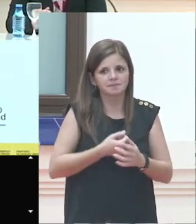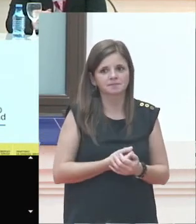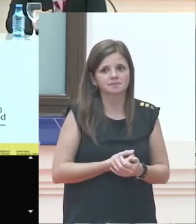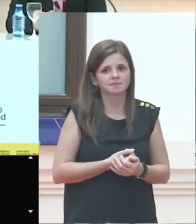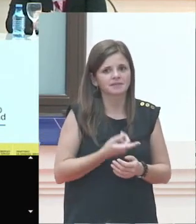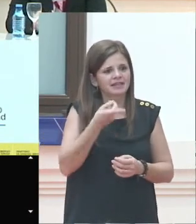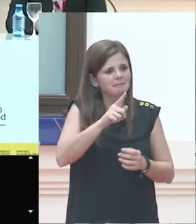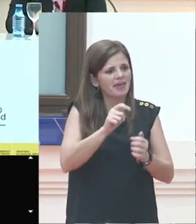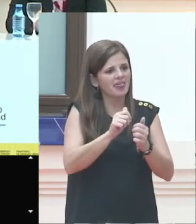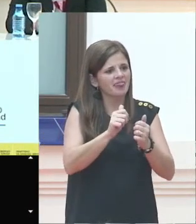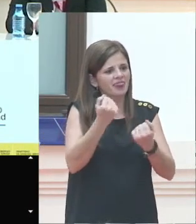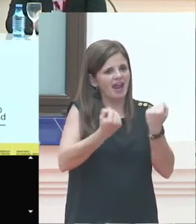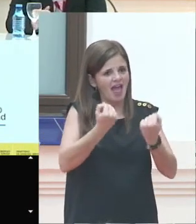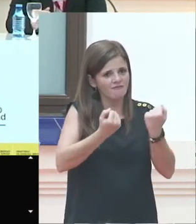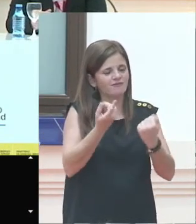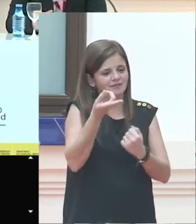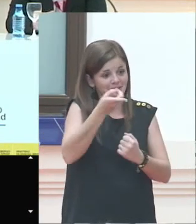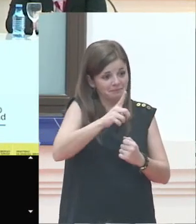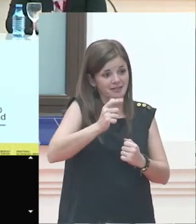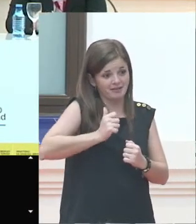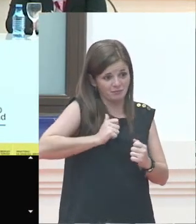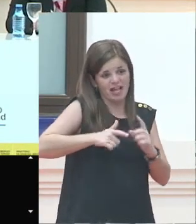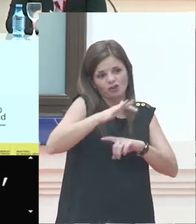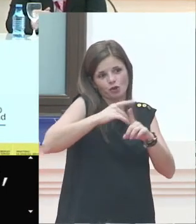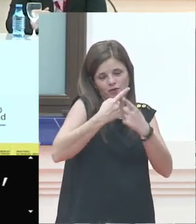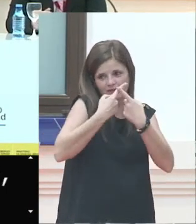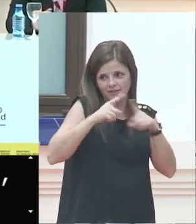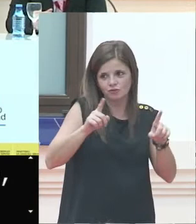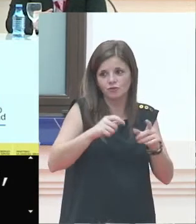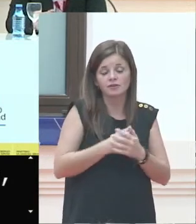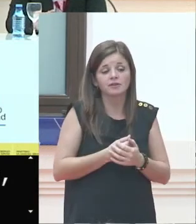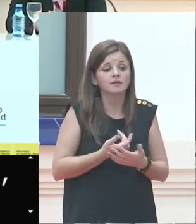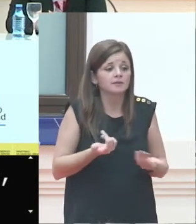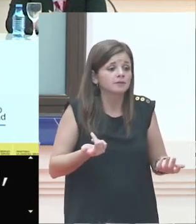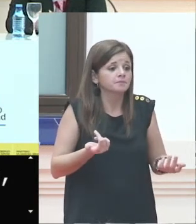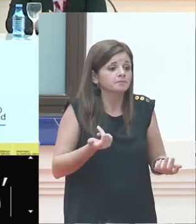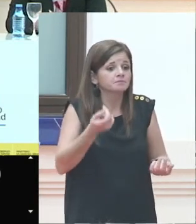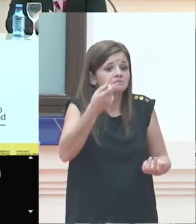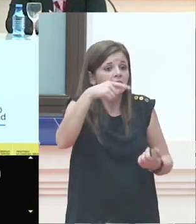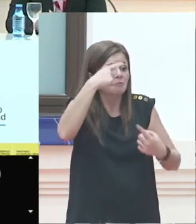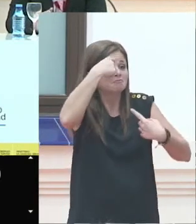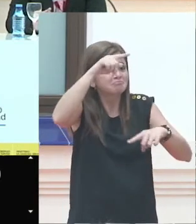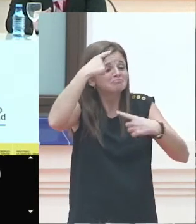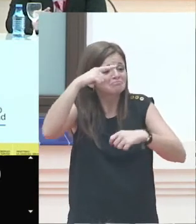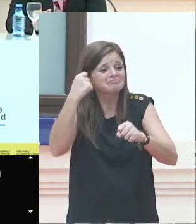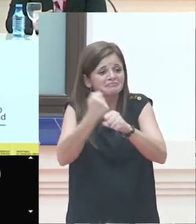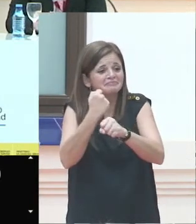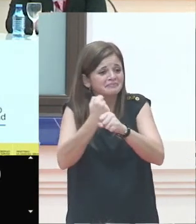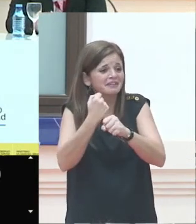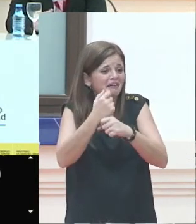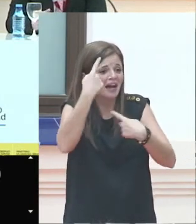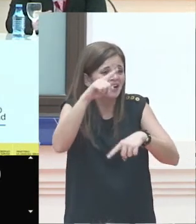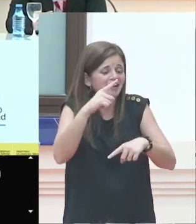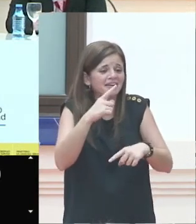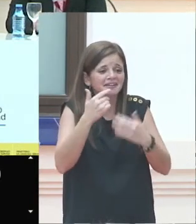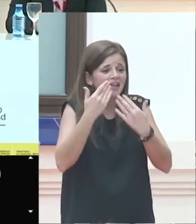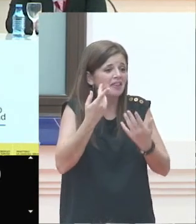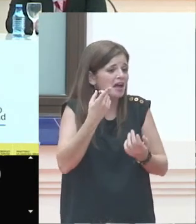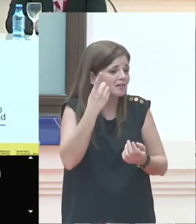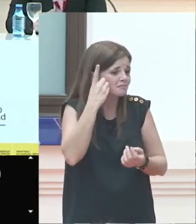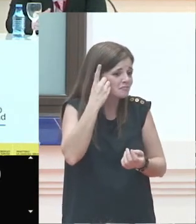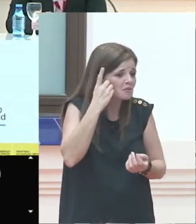como profesor, porque, bueno, ya que tengo la posibilidad de hacerlo, obligo a mis alumnos a trabajar a través de la nube, en este caso a través de Google Drive, pero bueno, podría